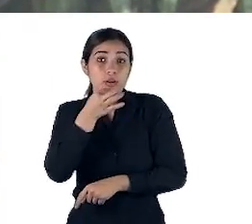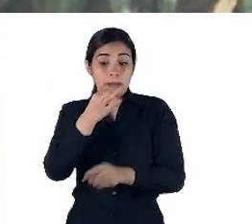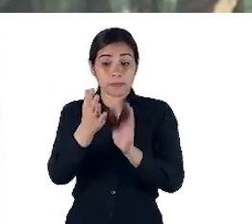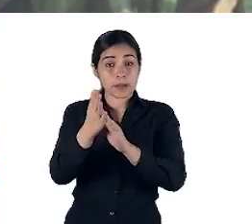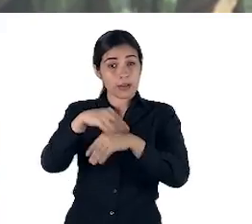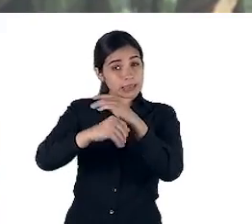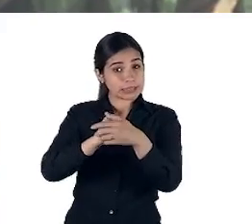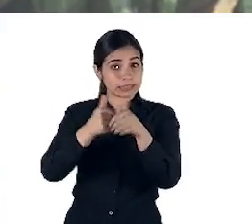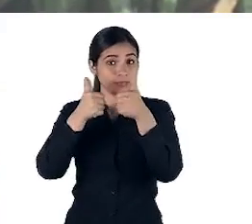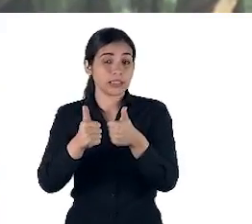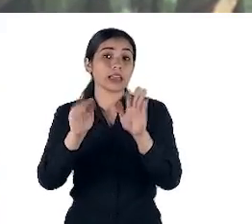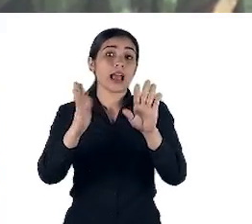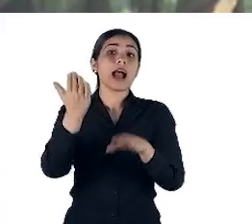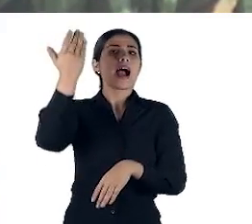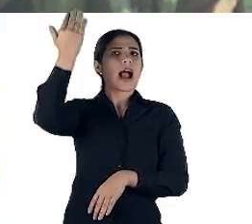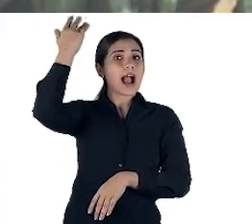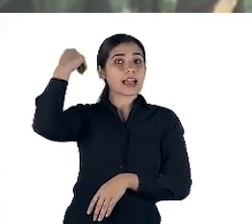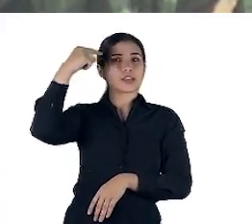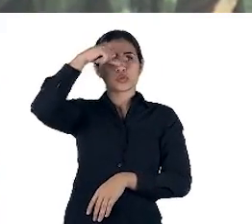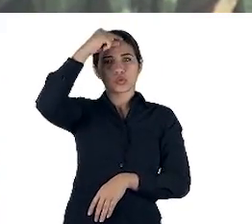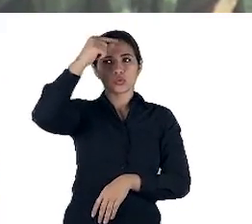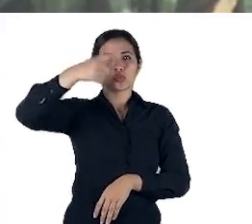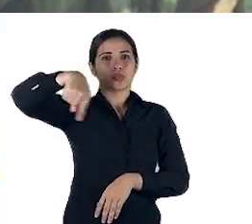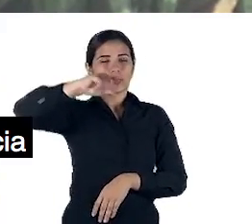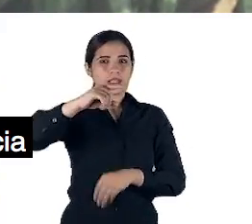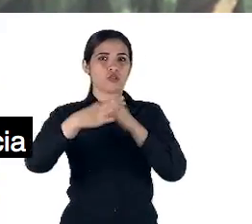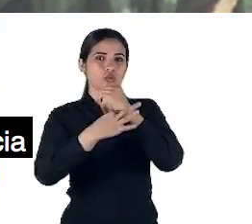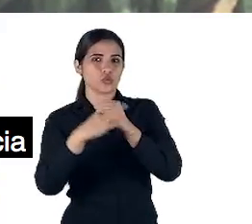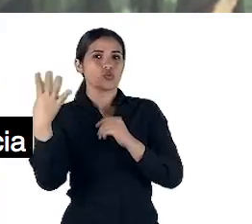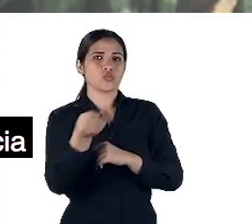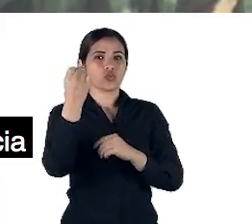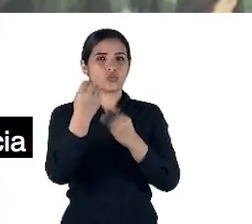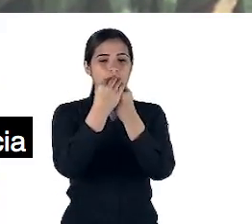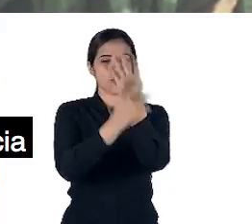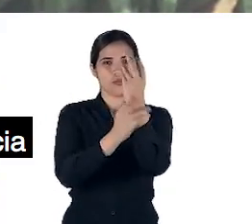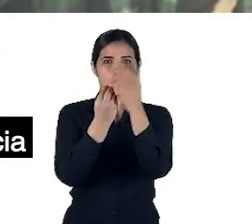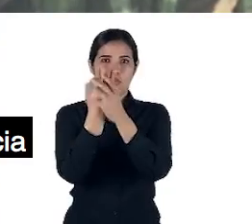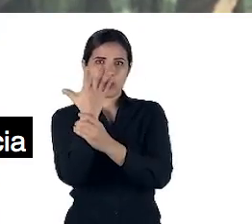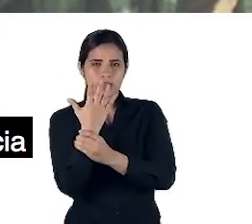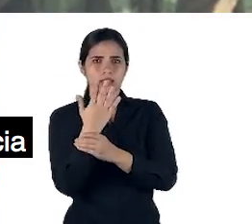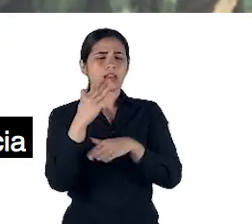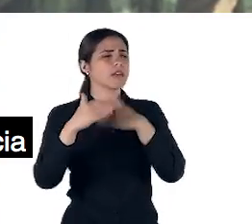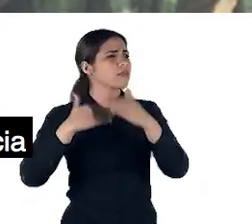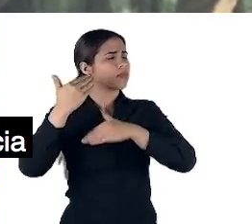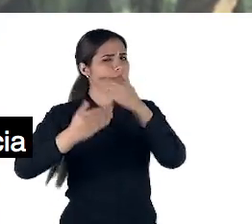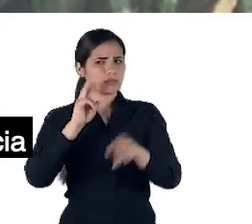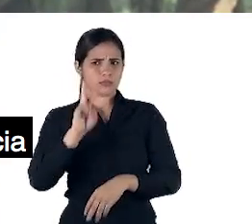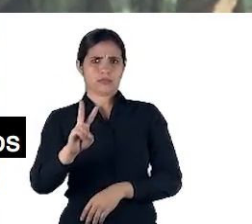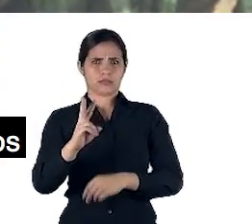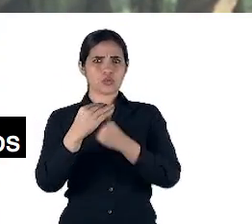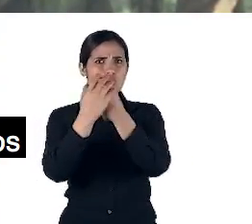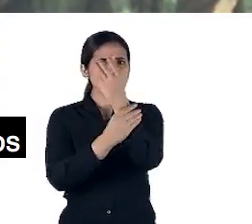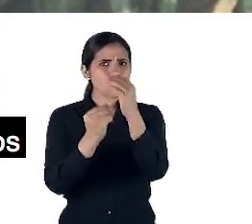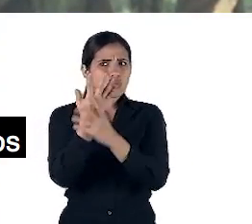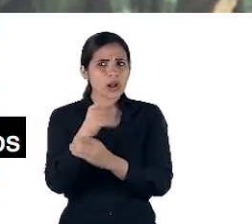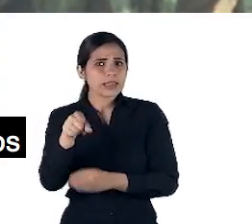antes cuando se usaba guantes, igual se enfermaban los niños. Después se pilló que no eran los guantes, era tu mano sucia